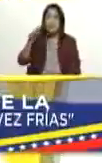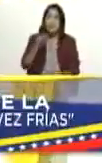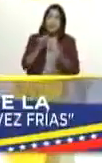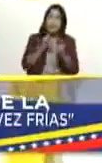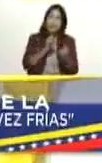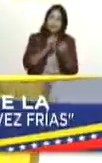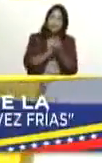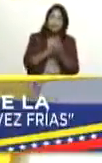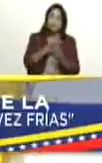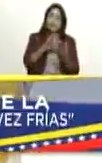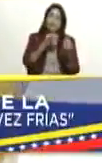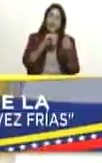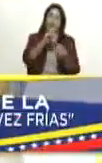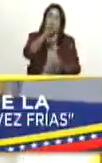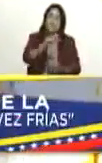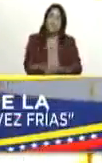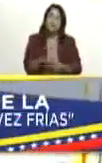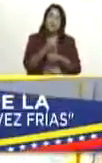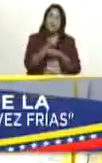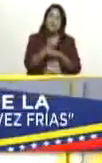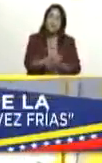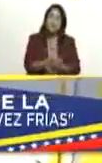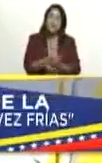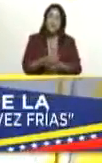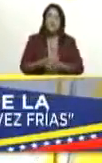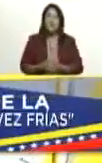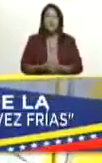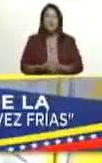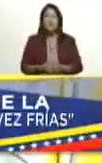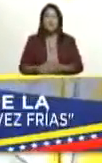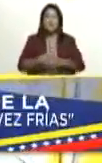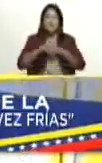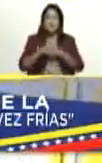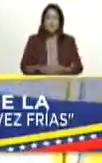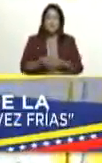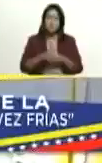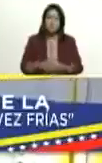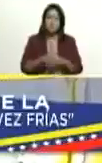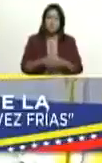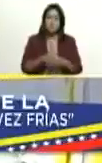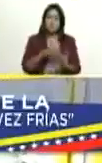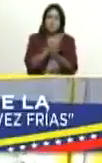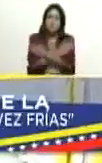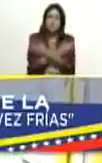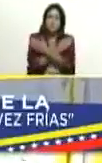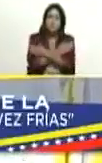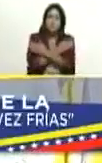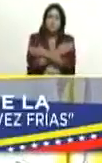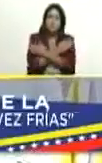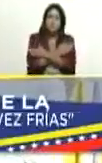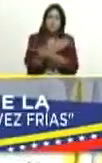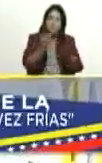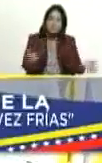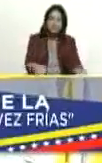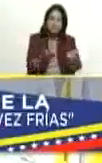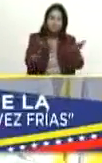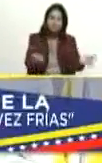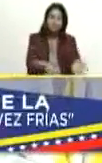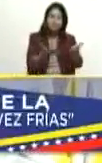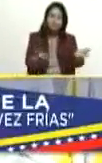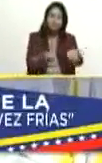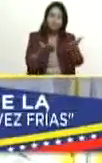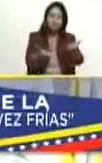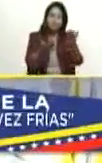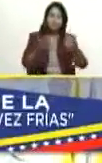salud. Allí les da el estrechón de manos y conversa con ellos, los felicita y los continúa, o les